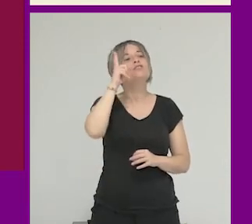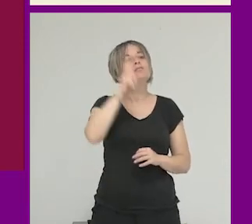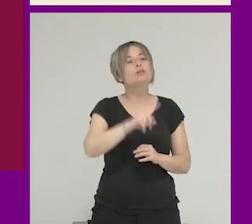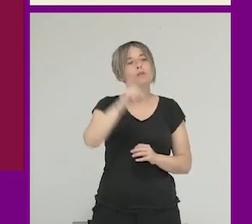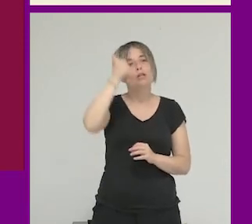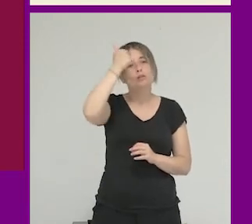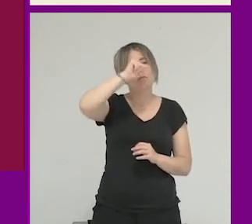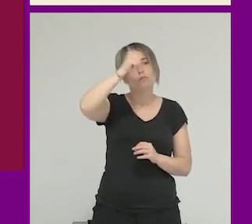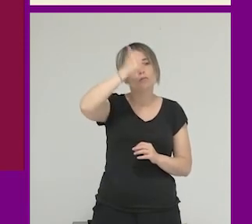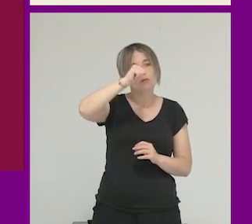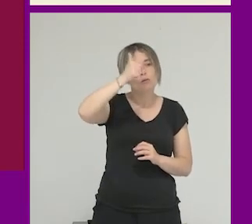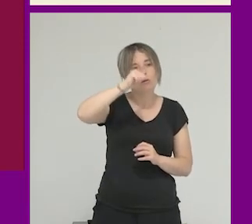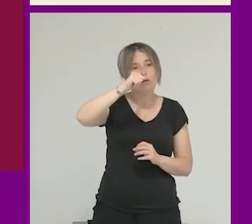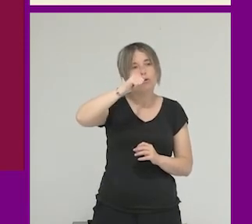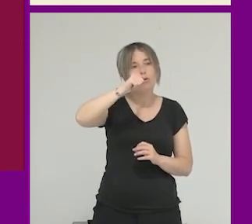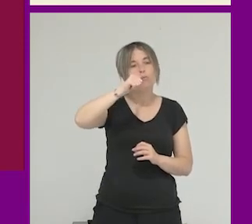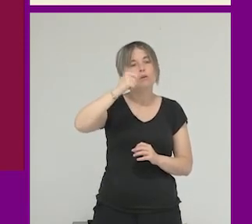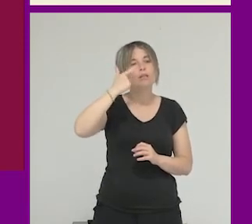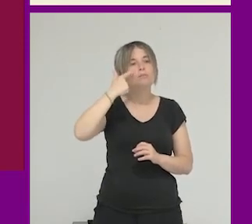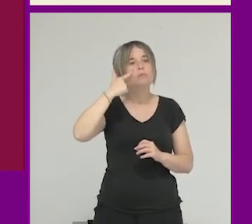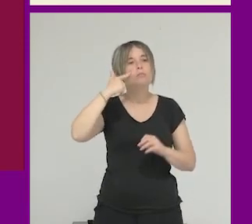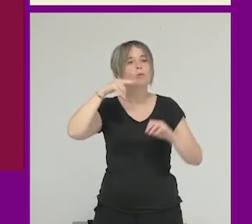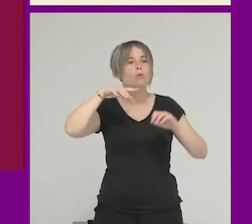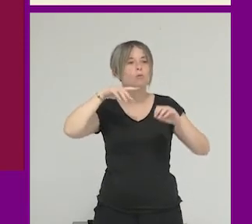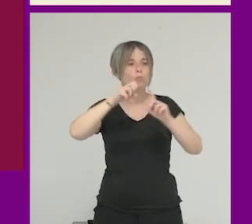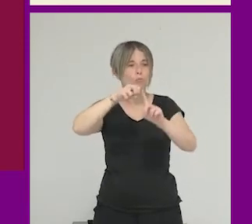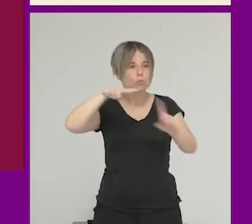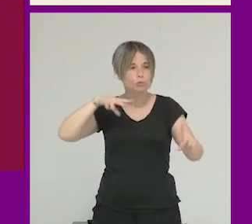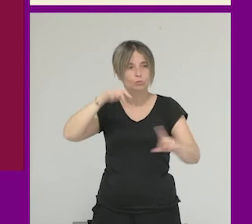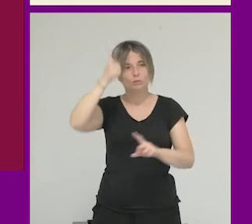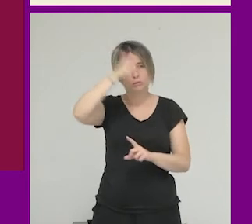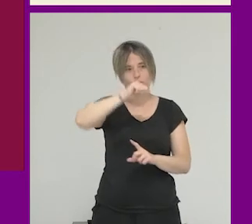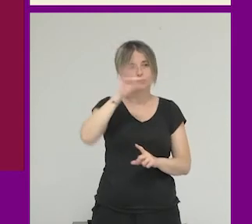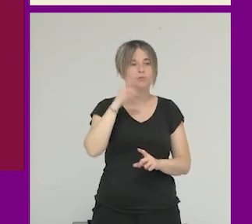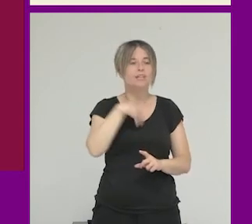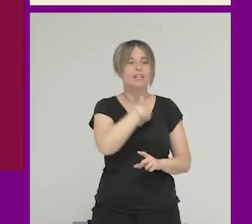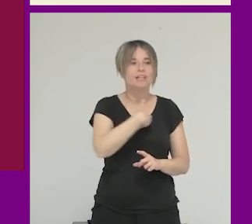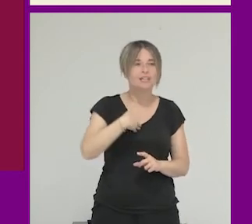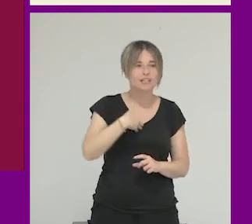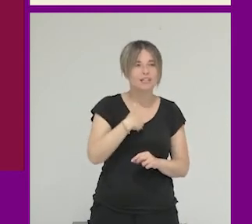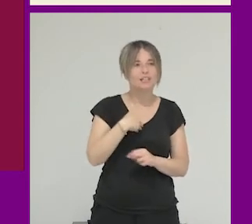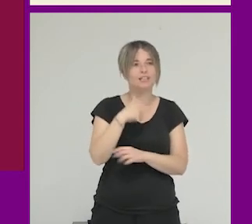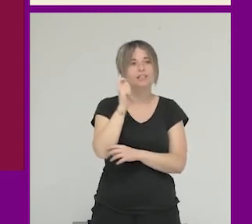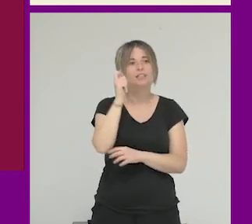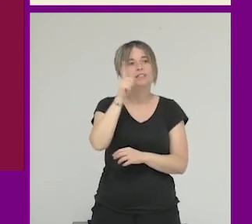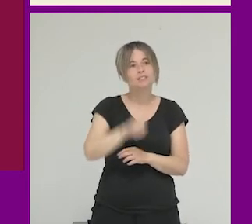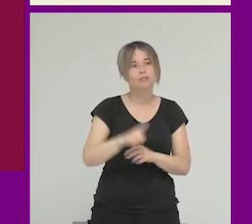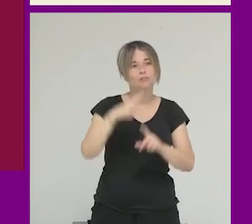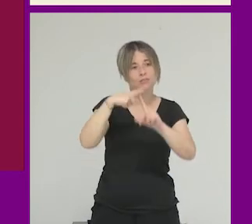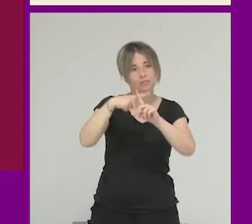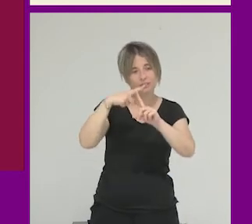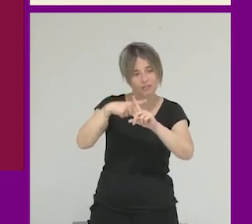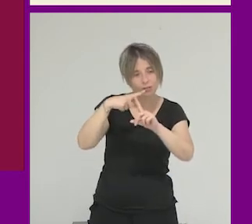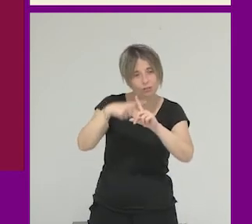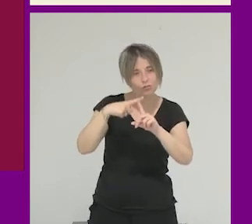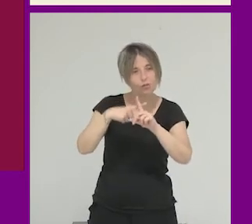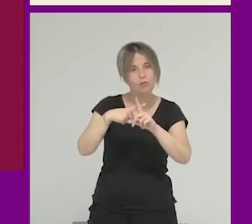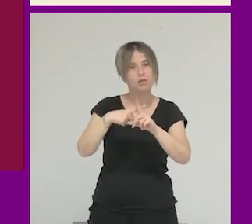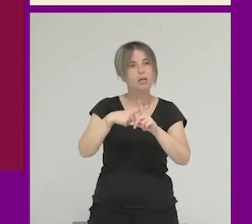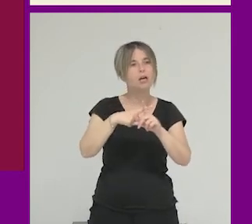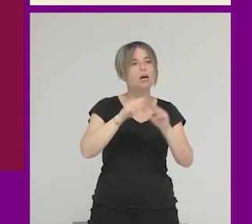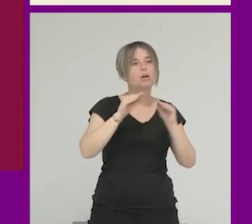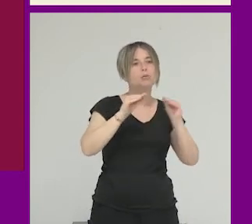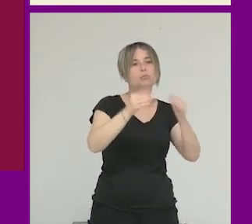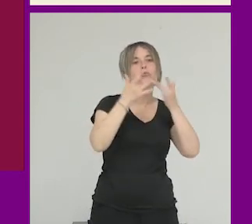hitza aipatzen dut gehien bat bai feminismotik, genero ikuspegitik aipatu den bezala lehen, baina bai soziologiatik, esperientzia